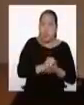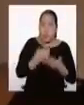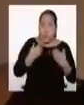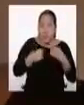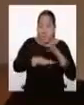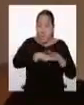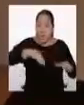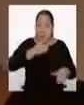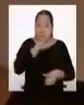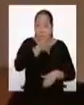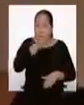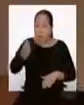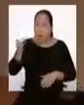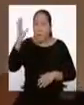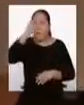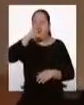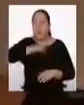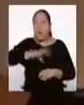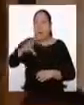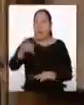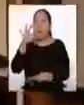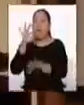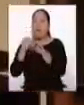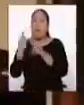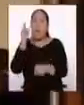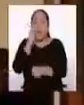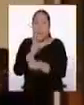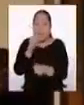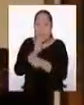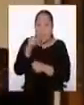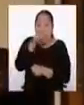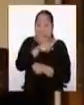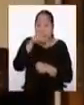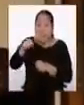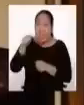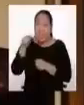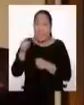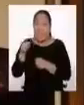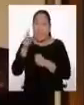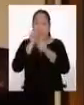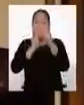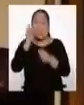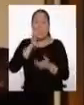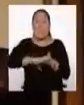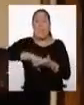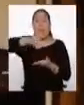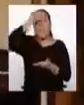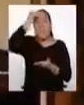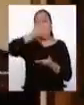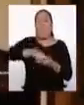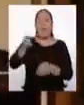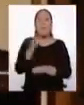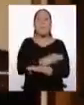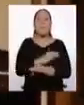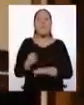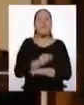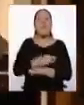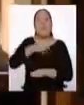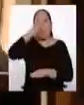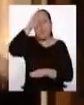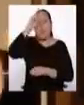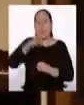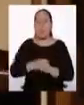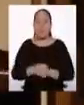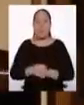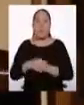buscar, encontrar, enseñar y que aprendan a músicos de todas partes del mundo, música peruana, y en 2 meses